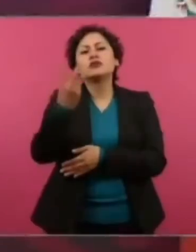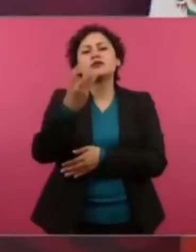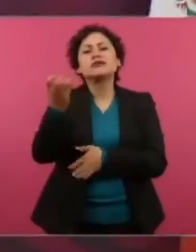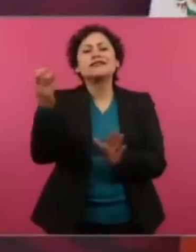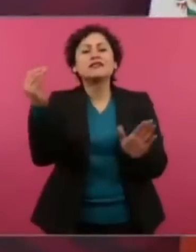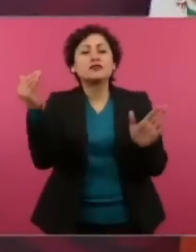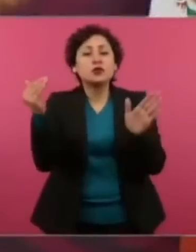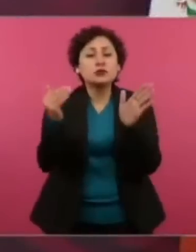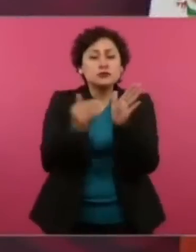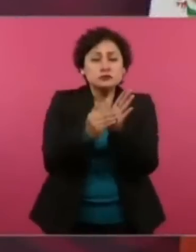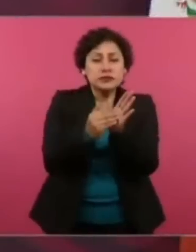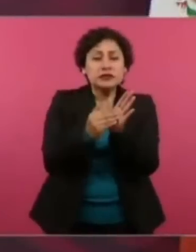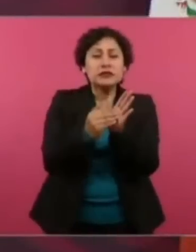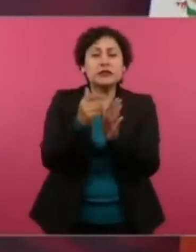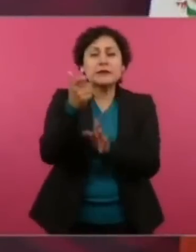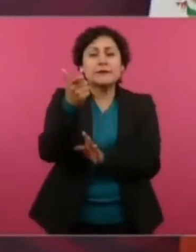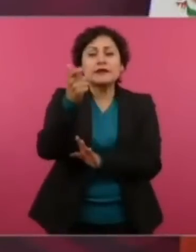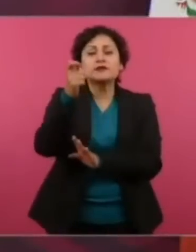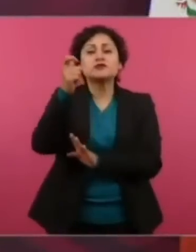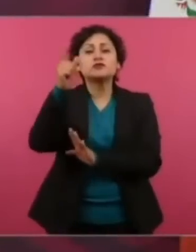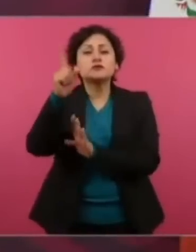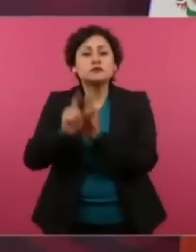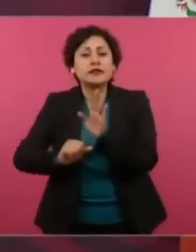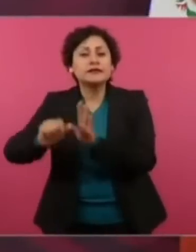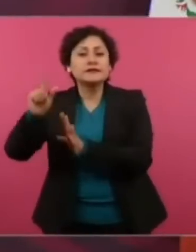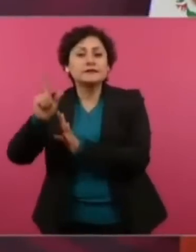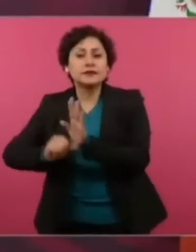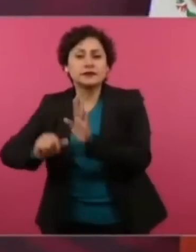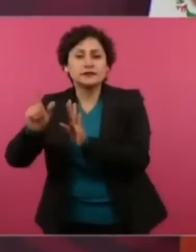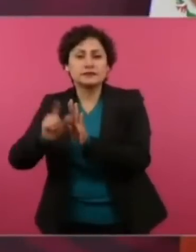mensuales, el doble de lo que yo gano.